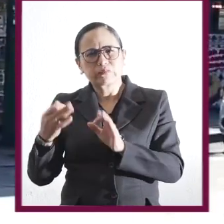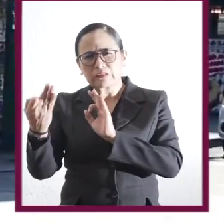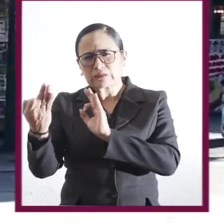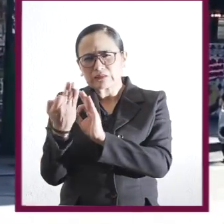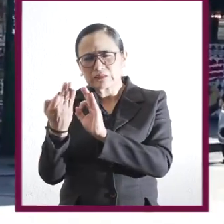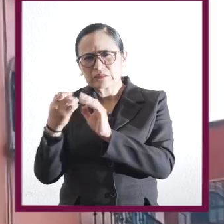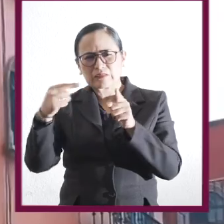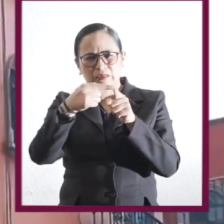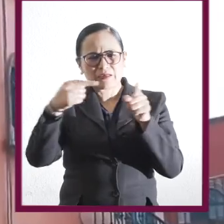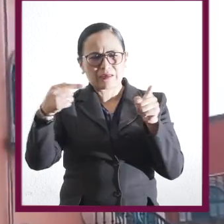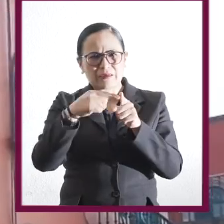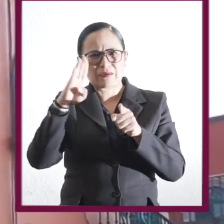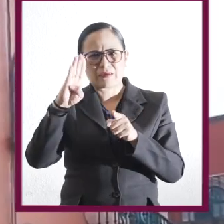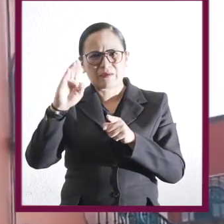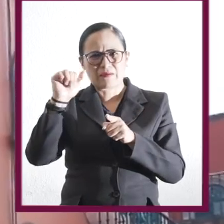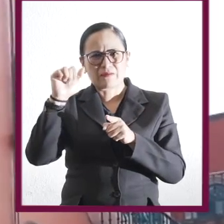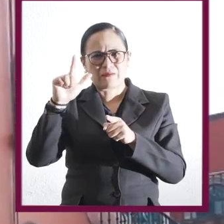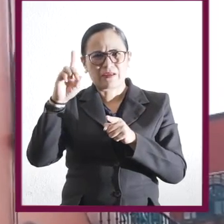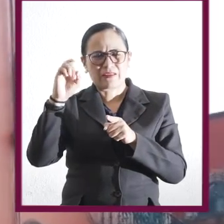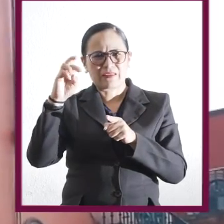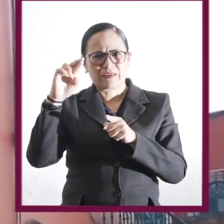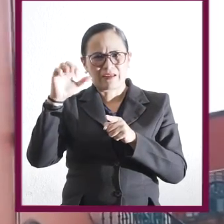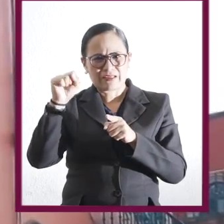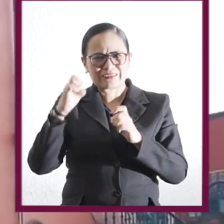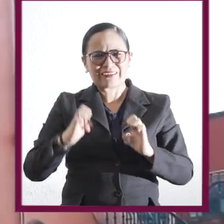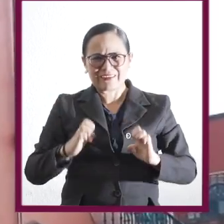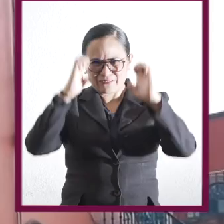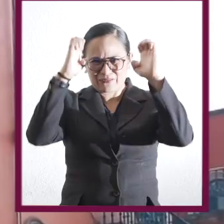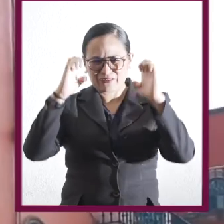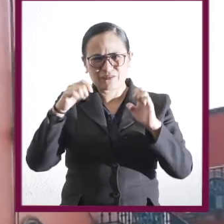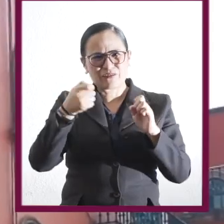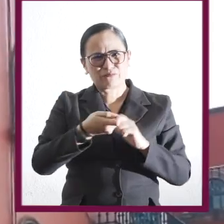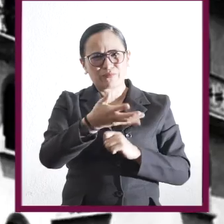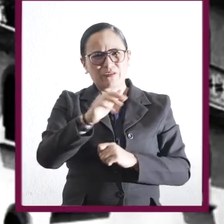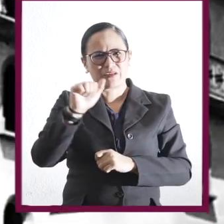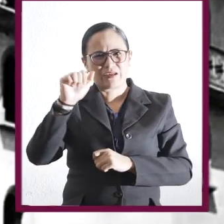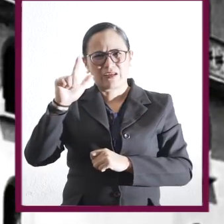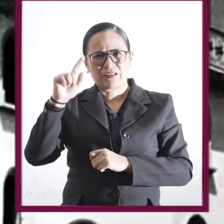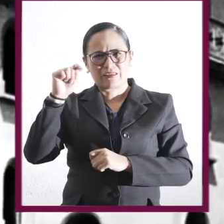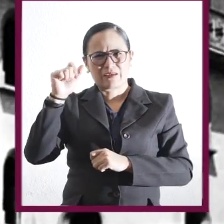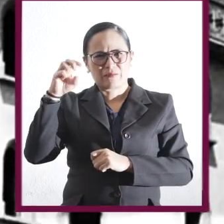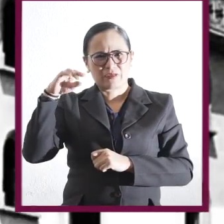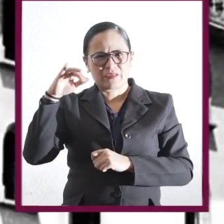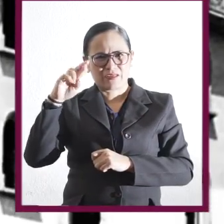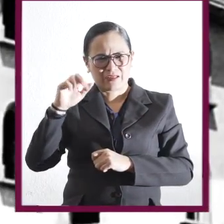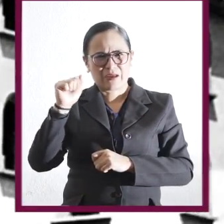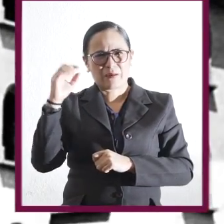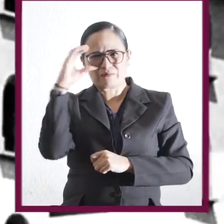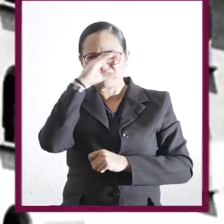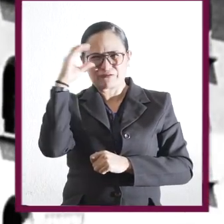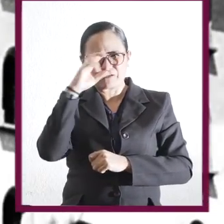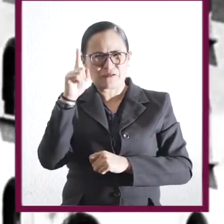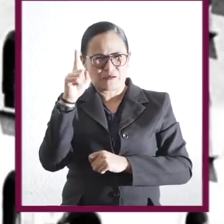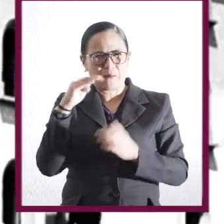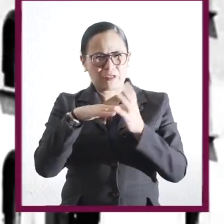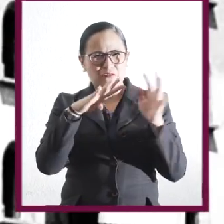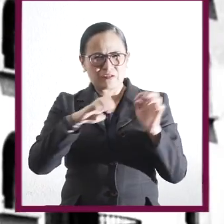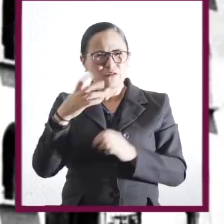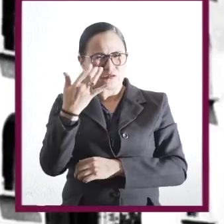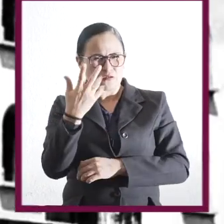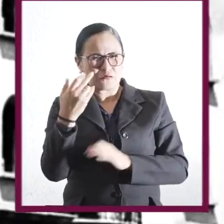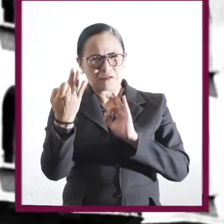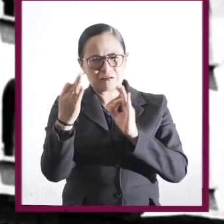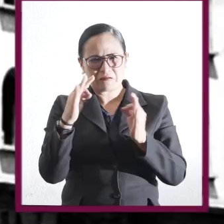A unos pasos, llegando al cruce con Valderas, se ubica el edificio Altamira, que así se veía en la década de los 50